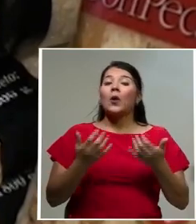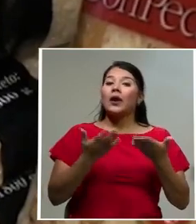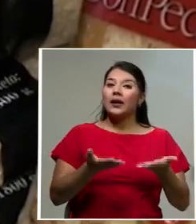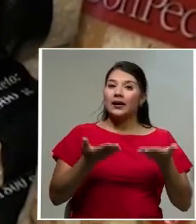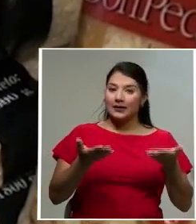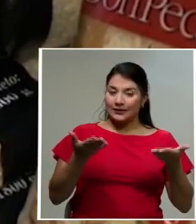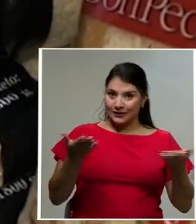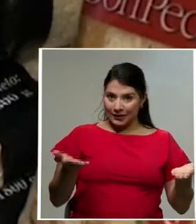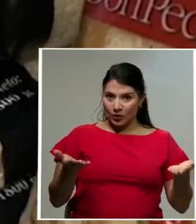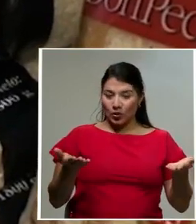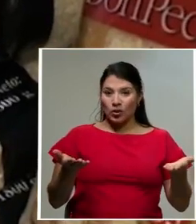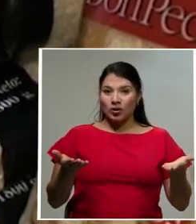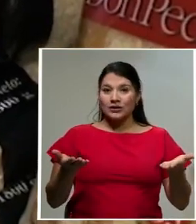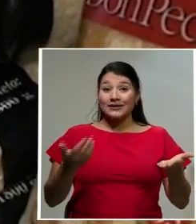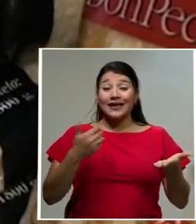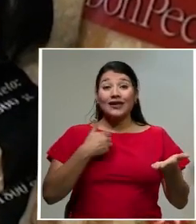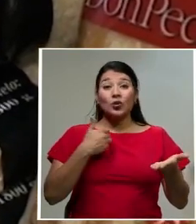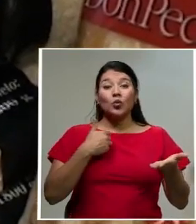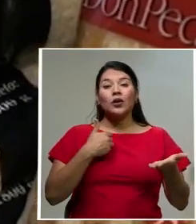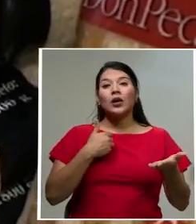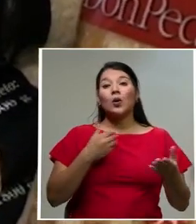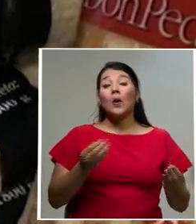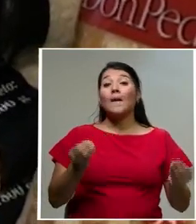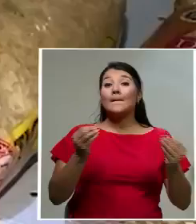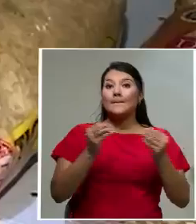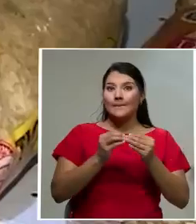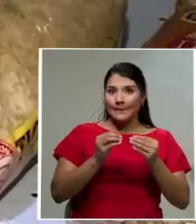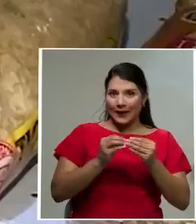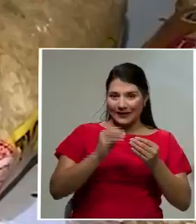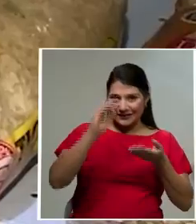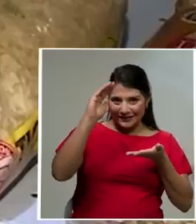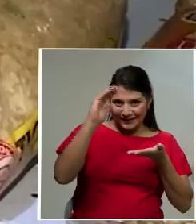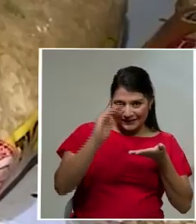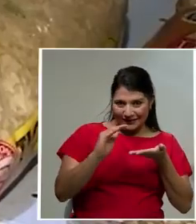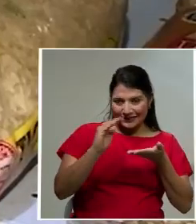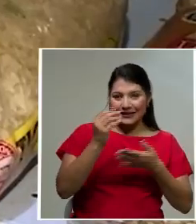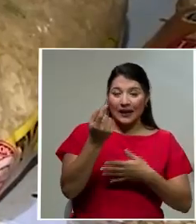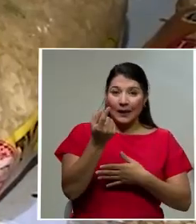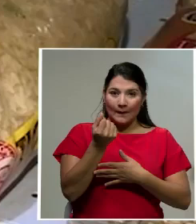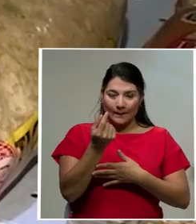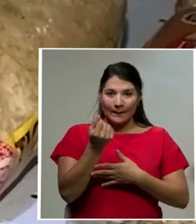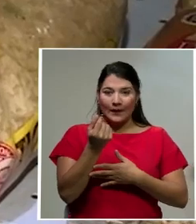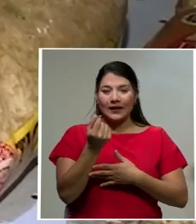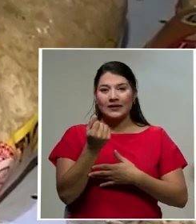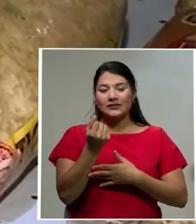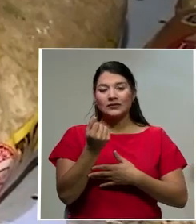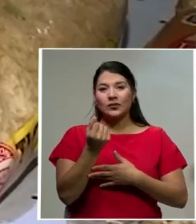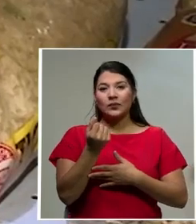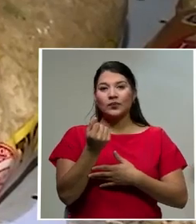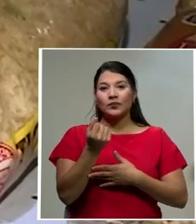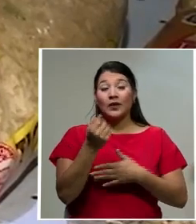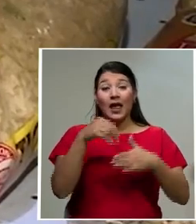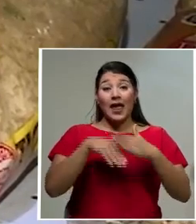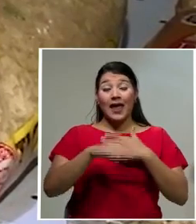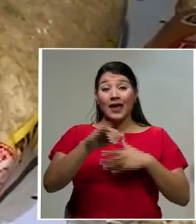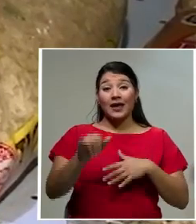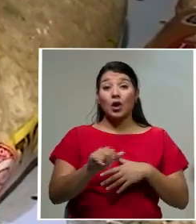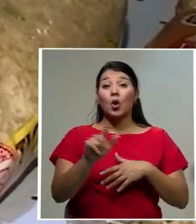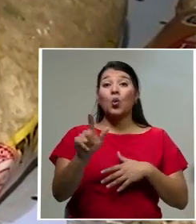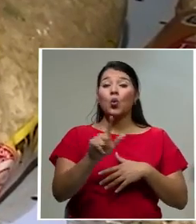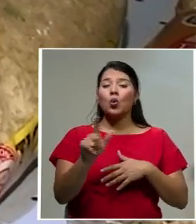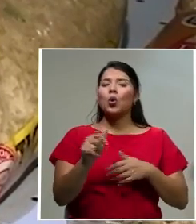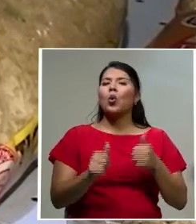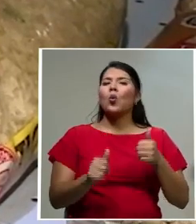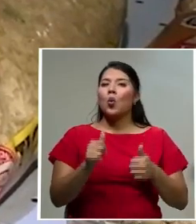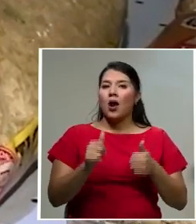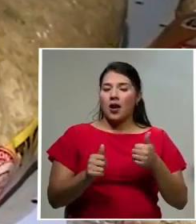artículos que generaron una mayor contribución a la disminución del indicador durante julio,